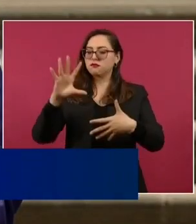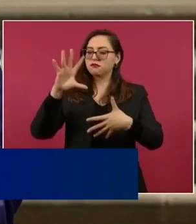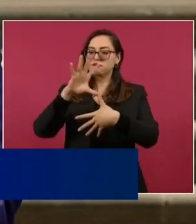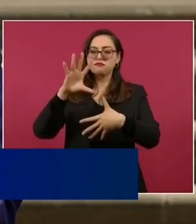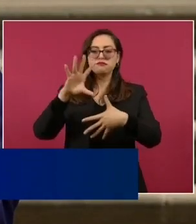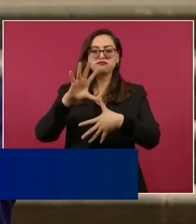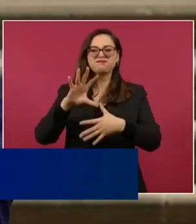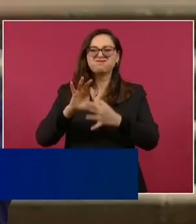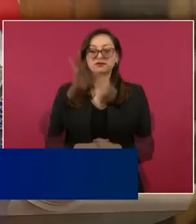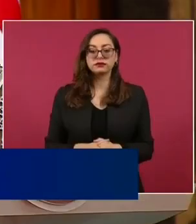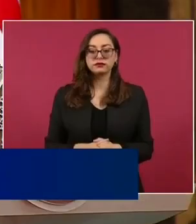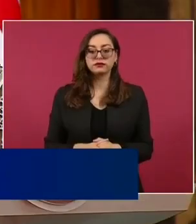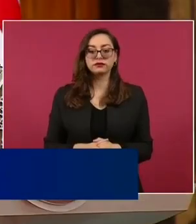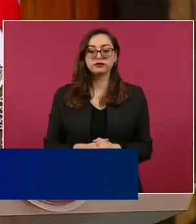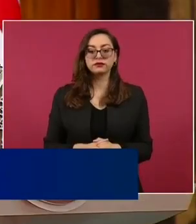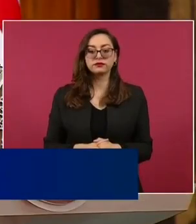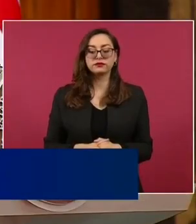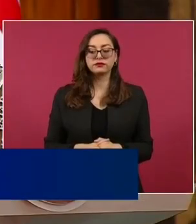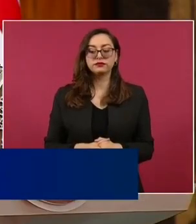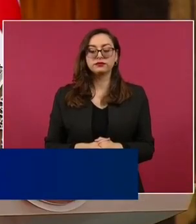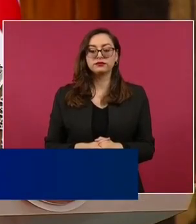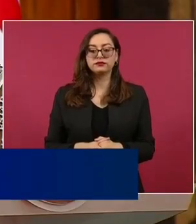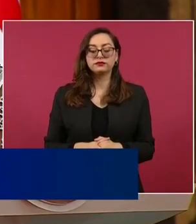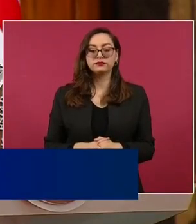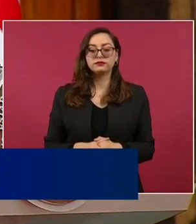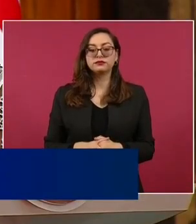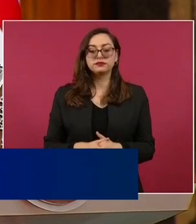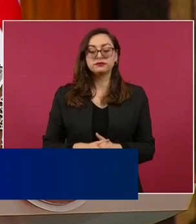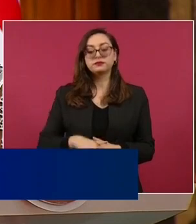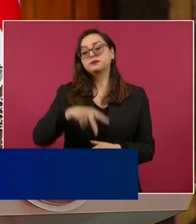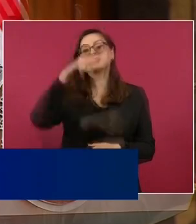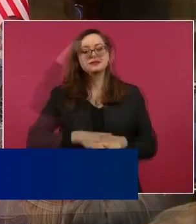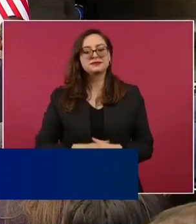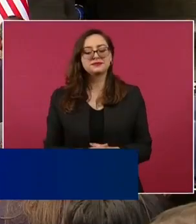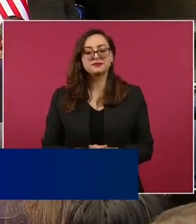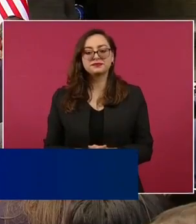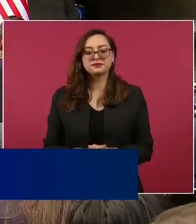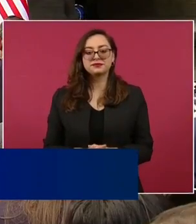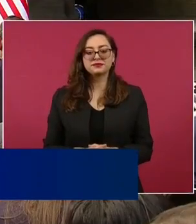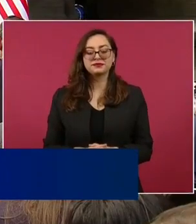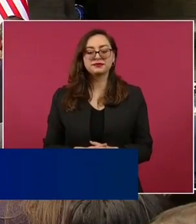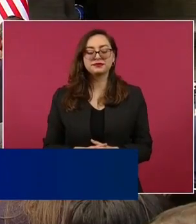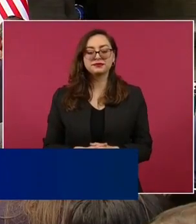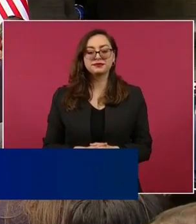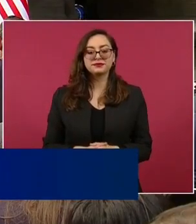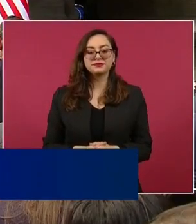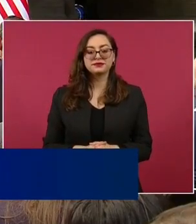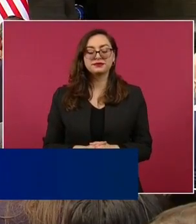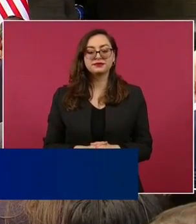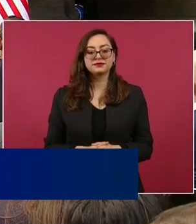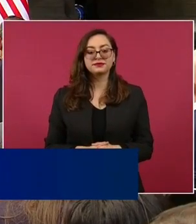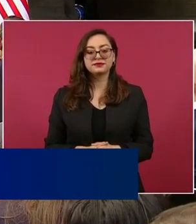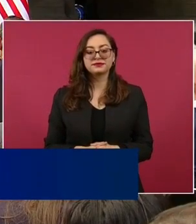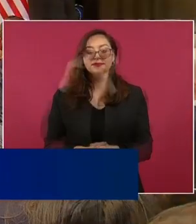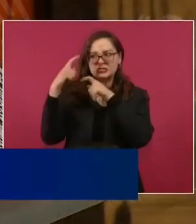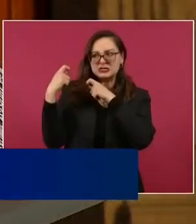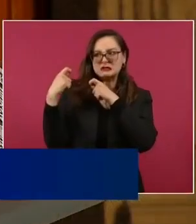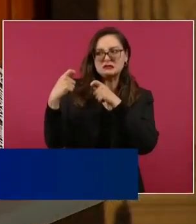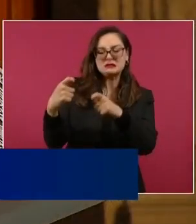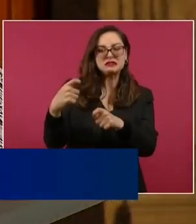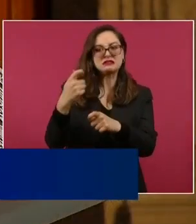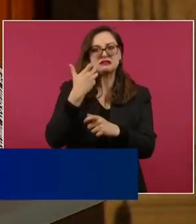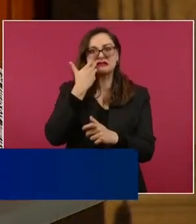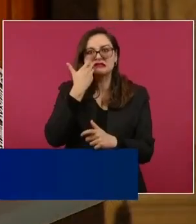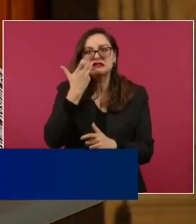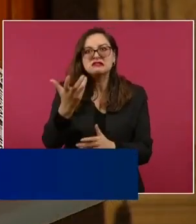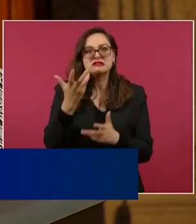muro fronterizo. Dijo que le pidió al mandatario estadounidense interceder ante el Congreso de su país para que millones de migrantes mexicanos puedan